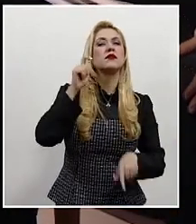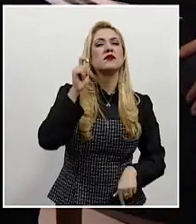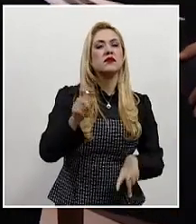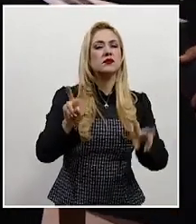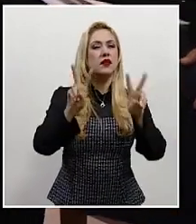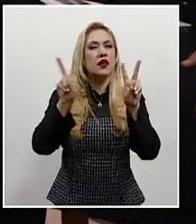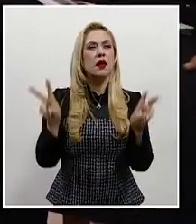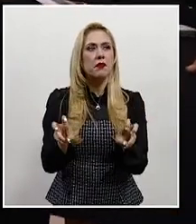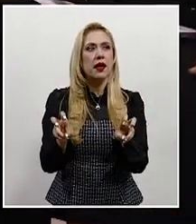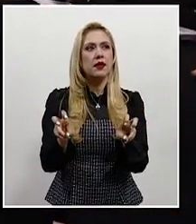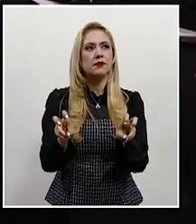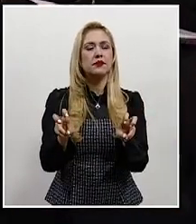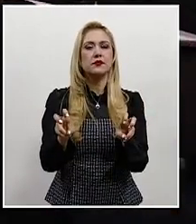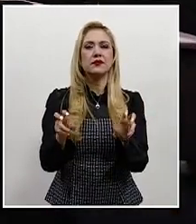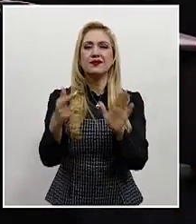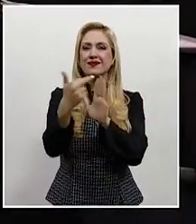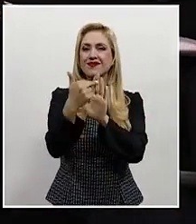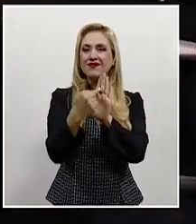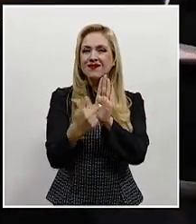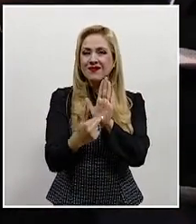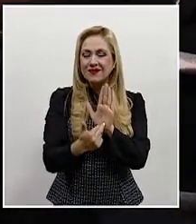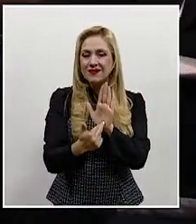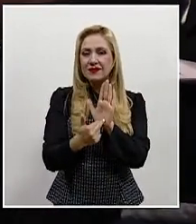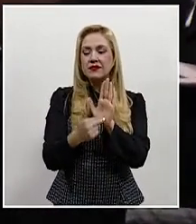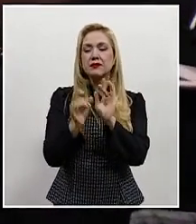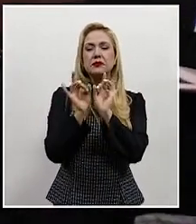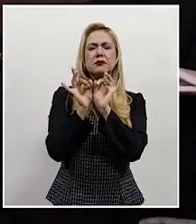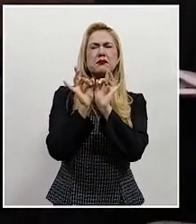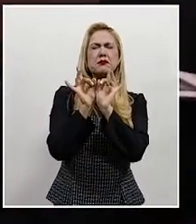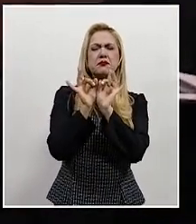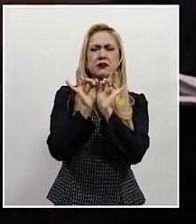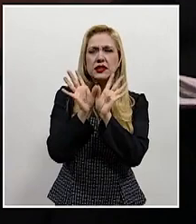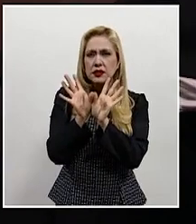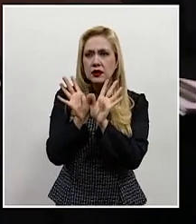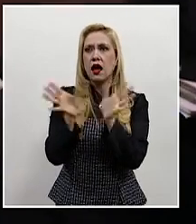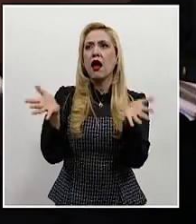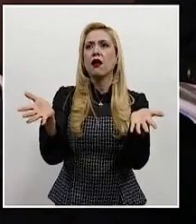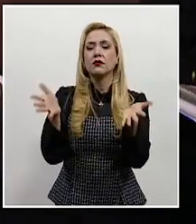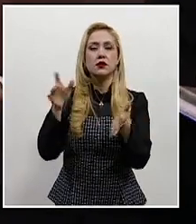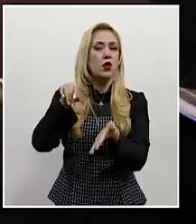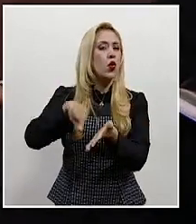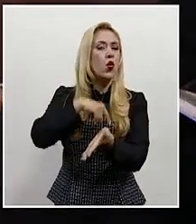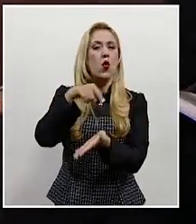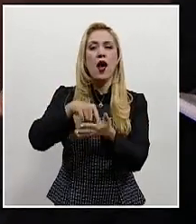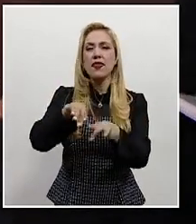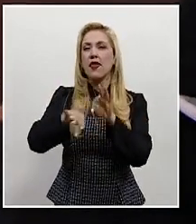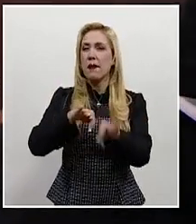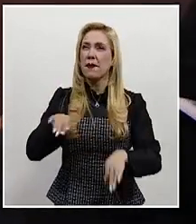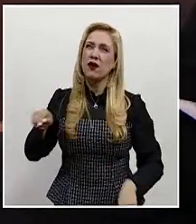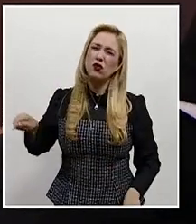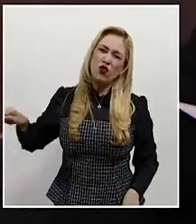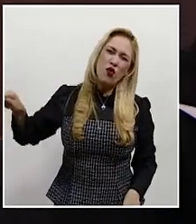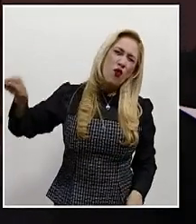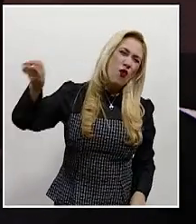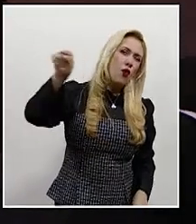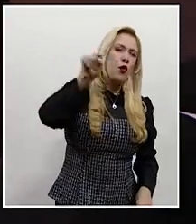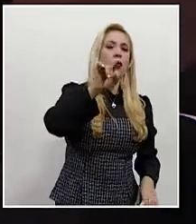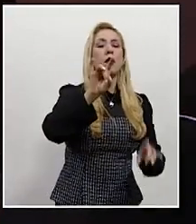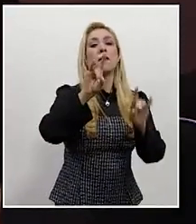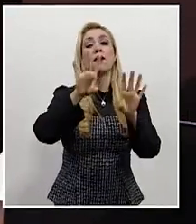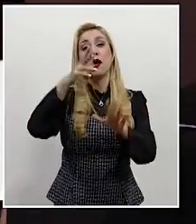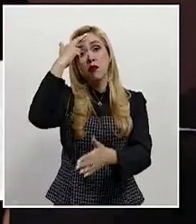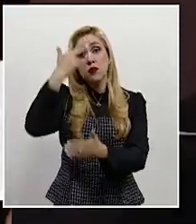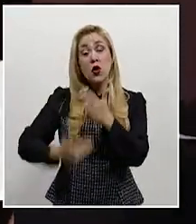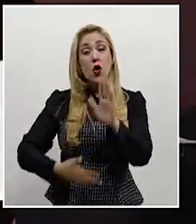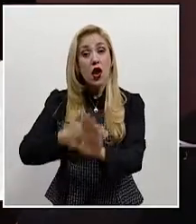tema de tener protocolos de actuación en todos los centros de trabajo. Es decir, ¿hay algún asunto de